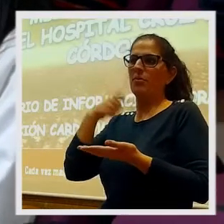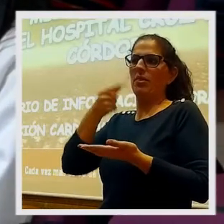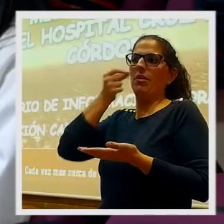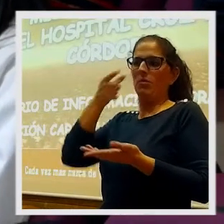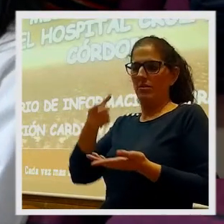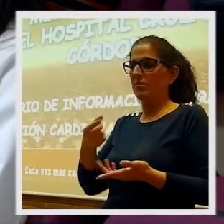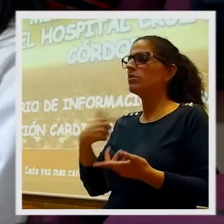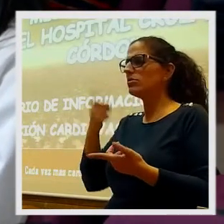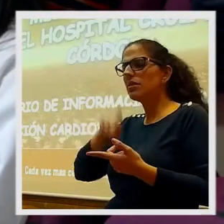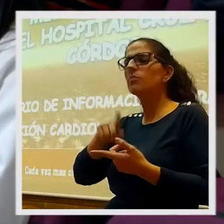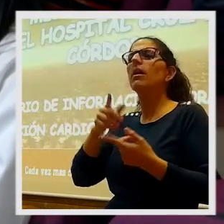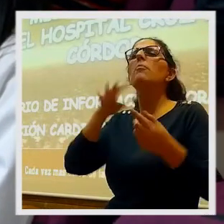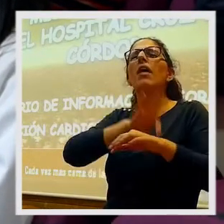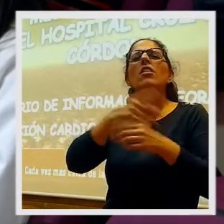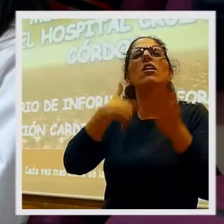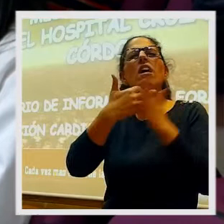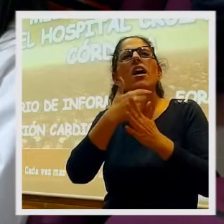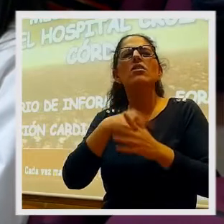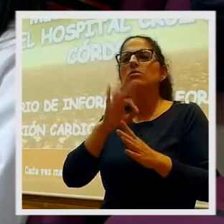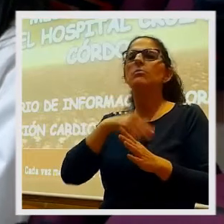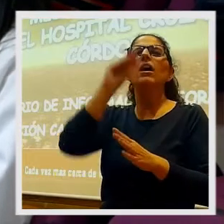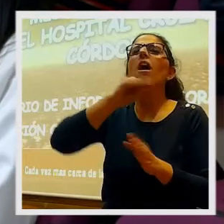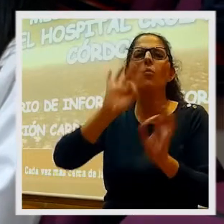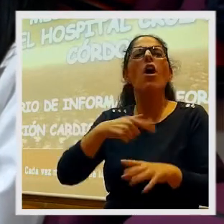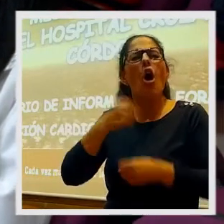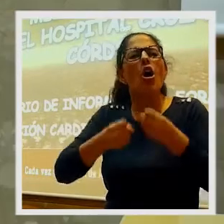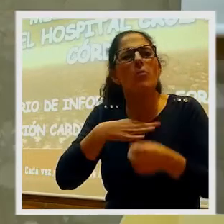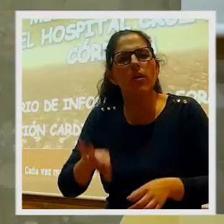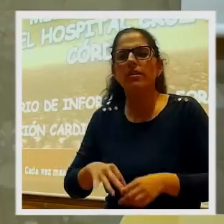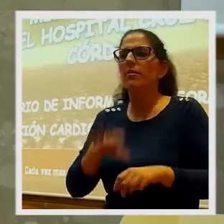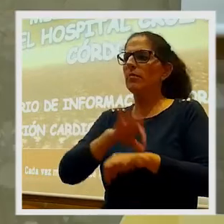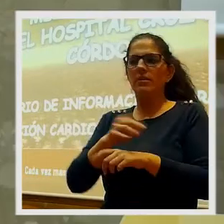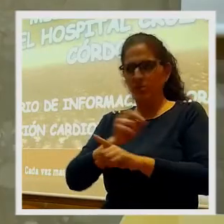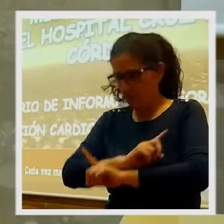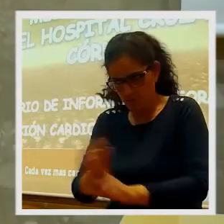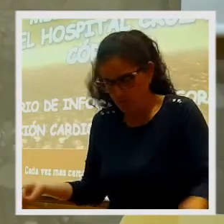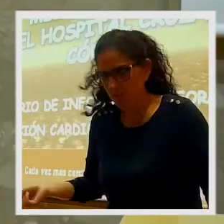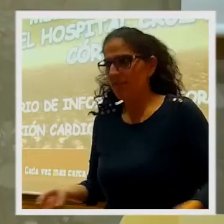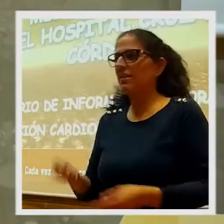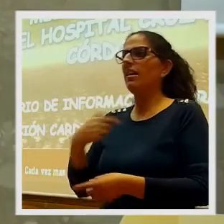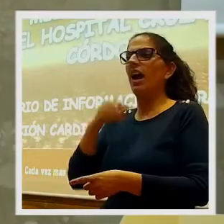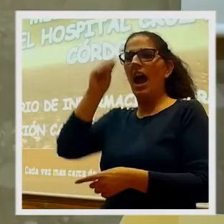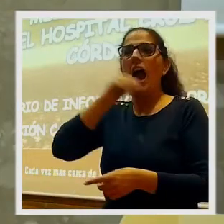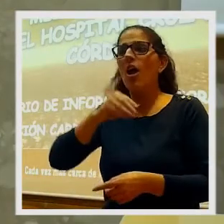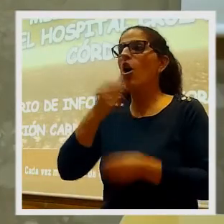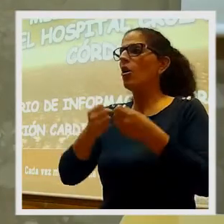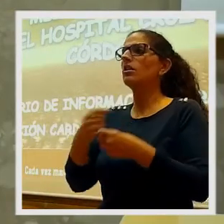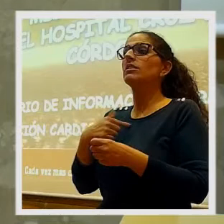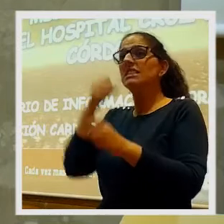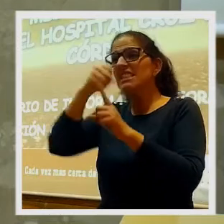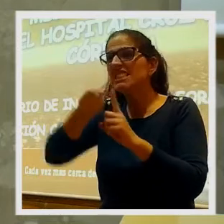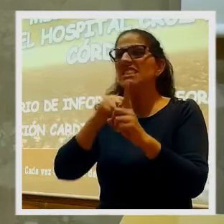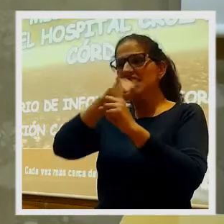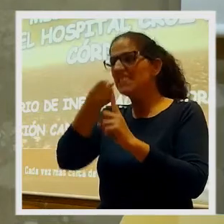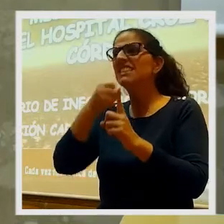continua con los cardiólogos era siempre la misma: ¿puedo correr? Y la respuesta siempre la misma: no. Pero como soy un cansino,